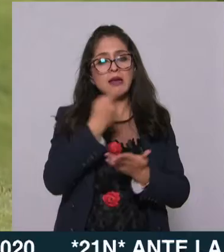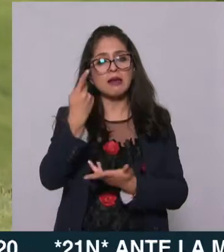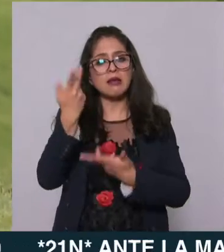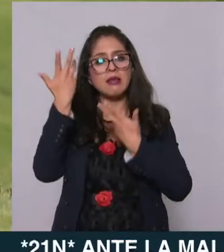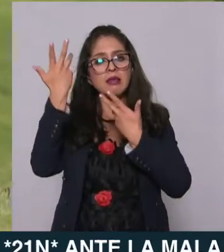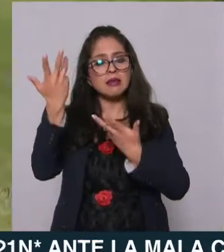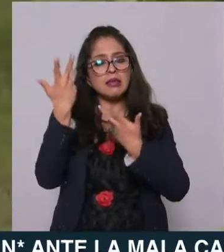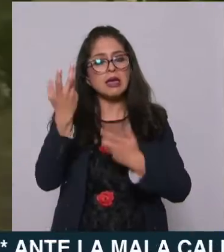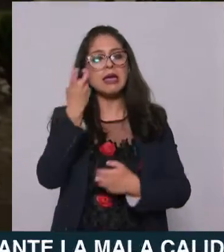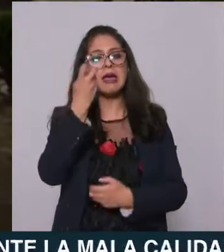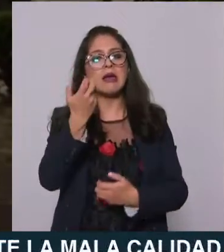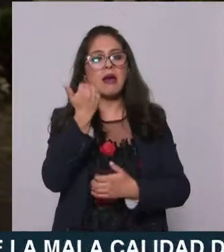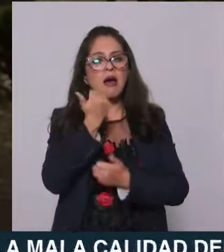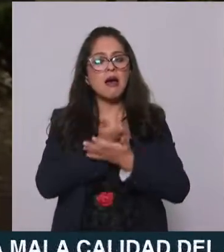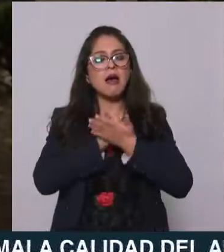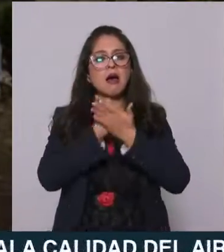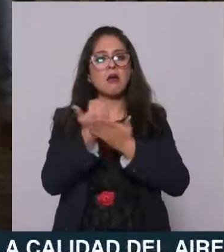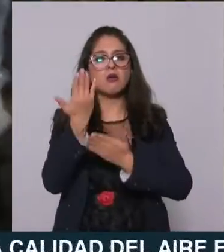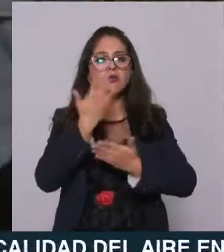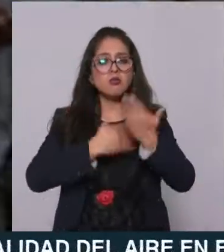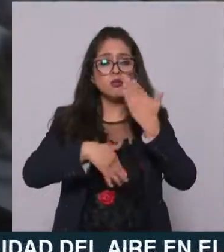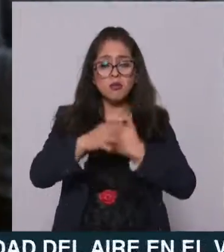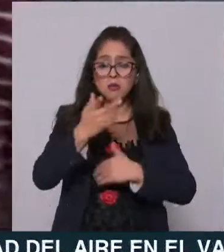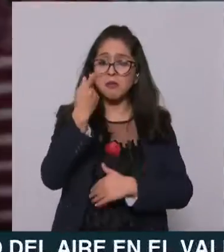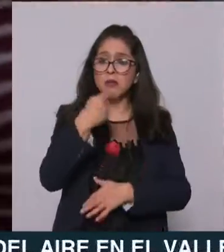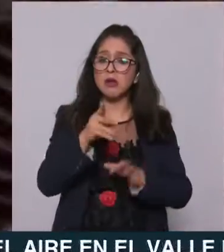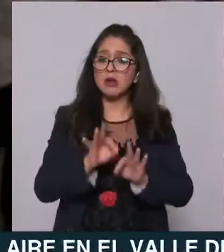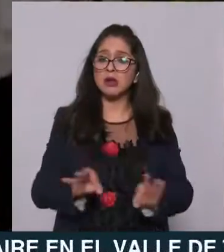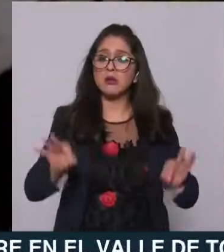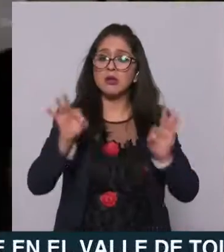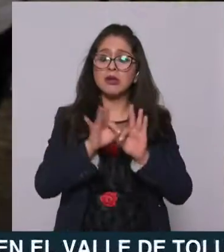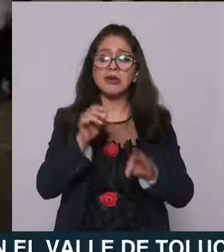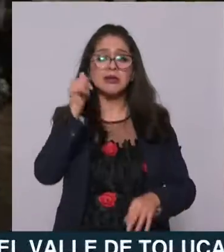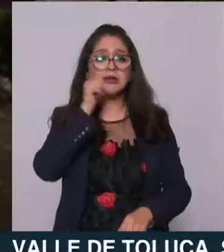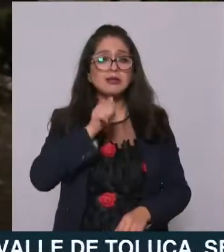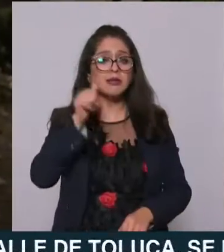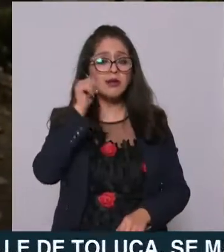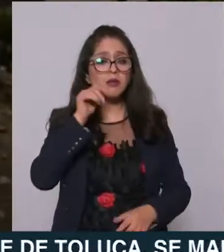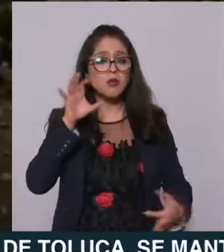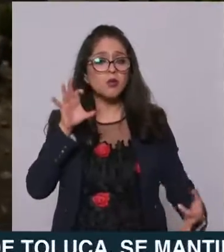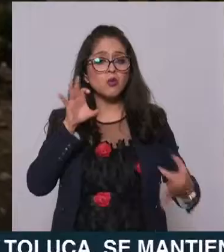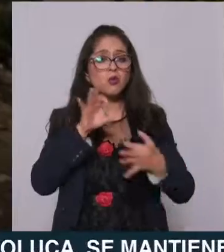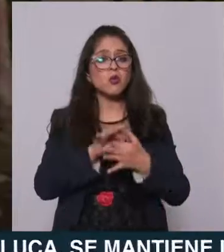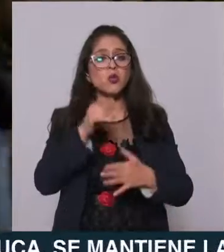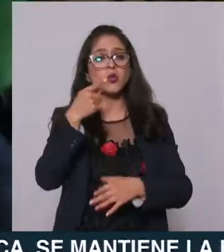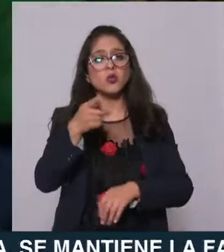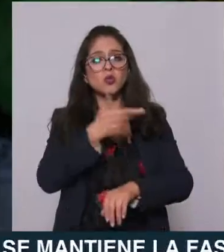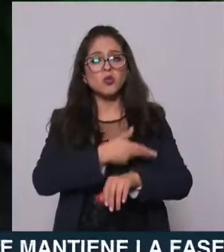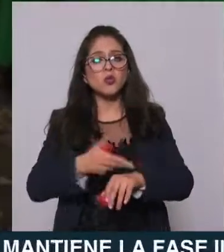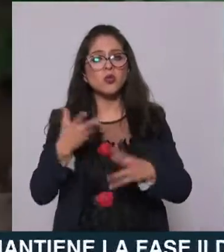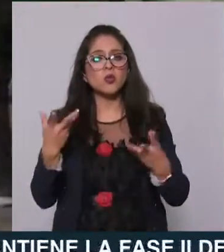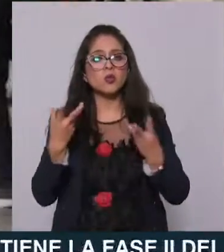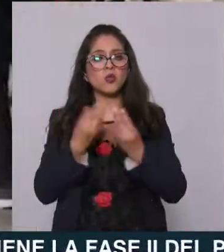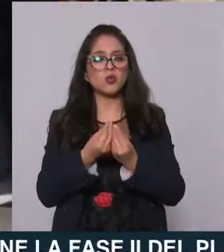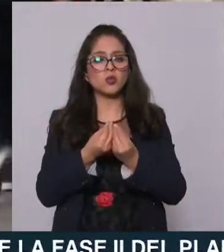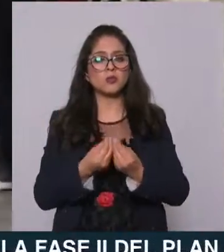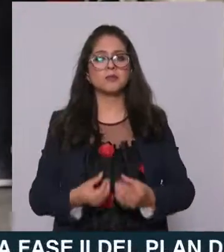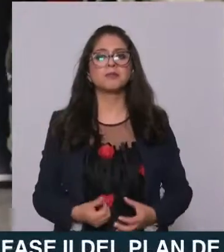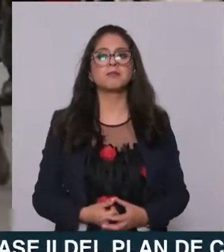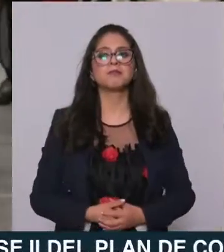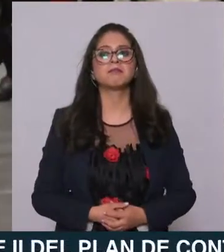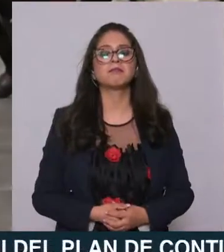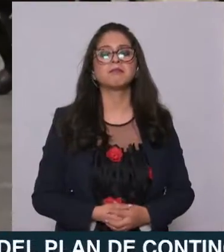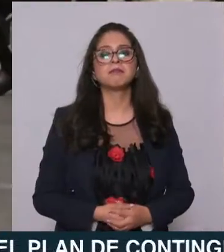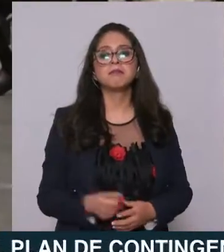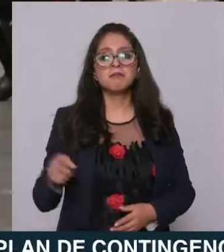son un buen inicio, siempre y cuando estos vayan acompañados de acciones detrás. De acuerdo con